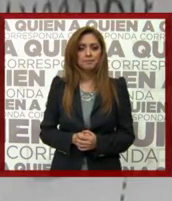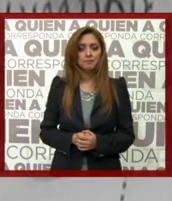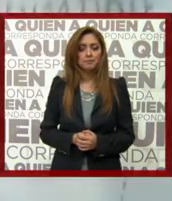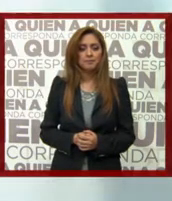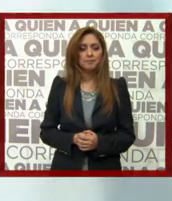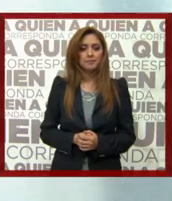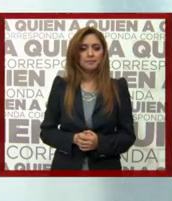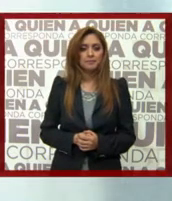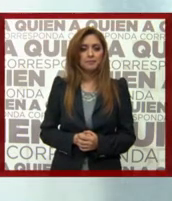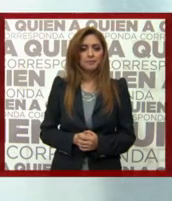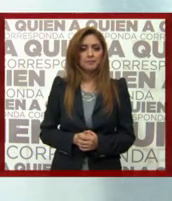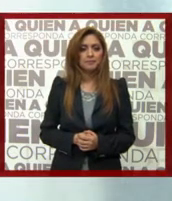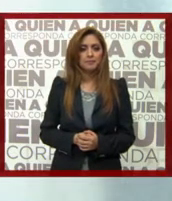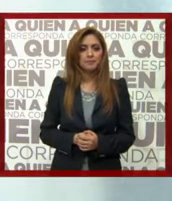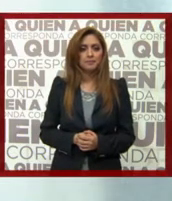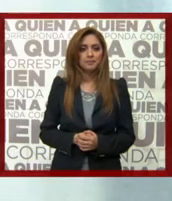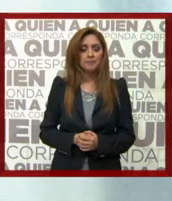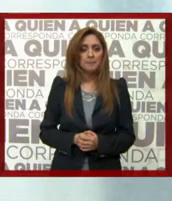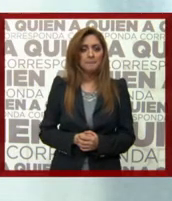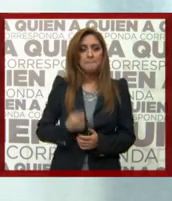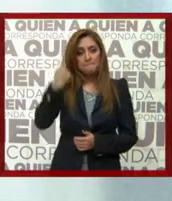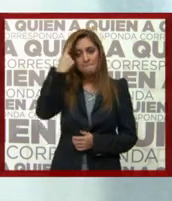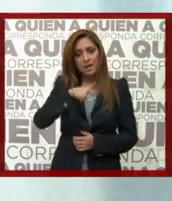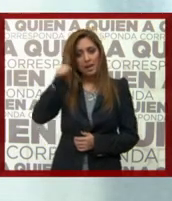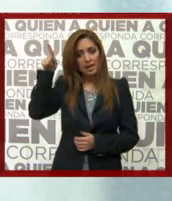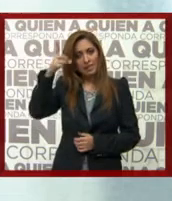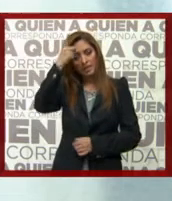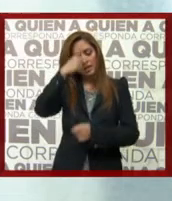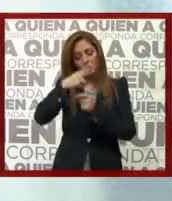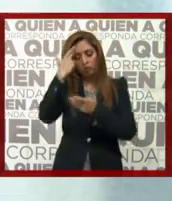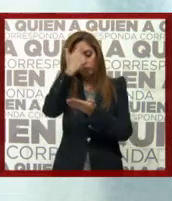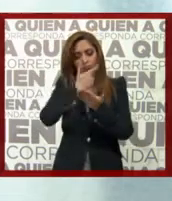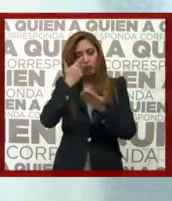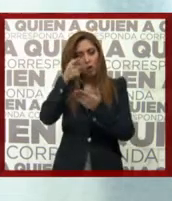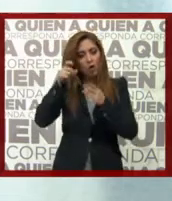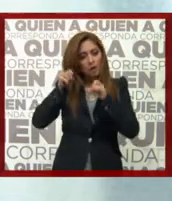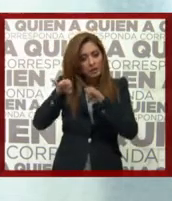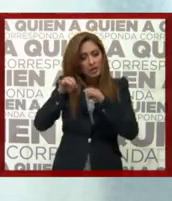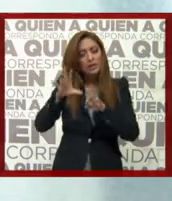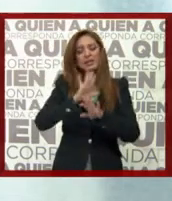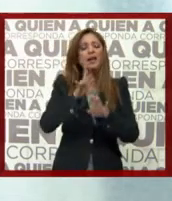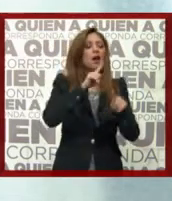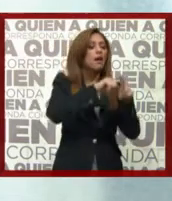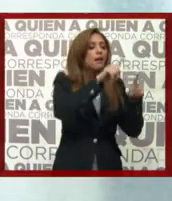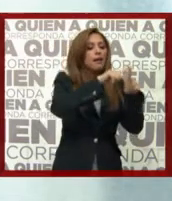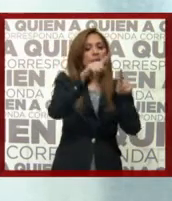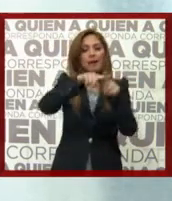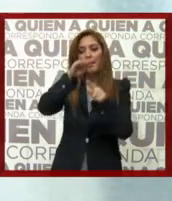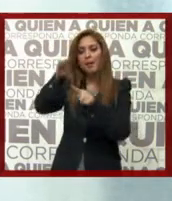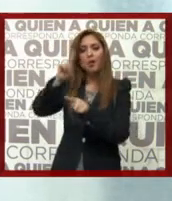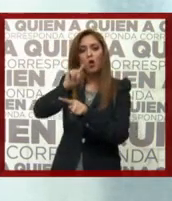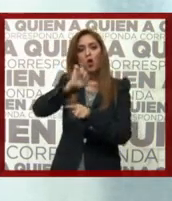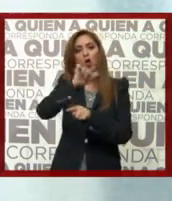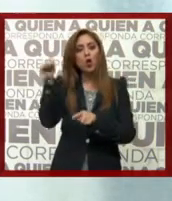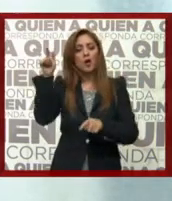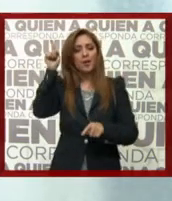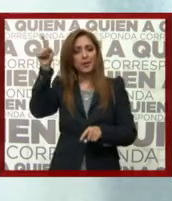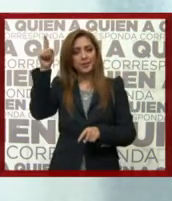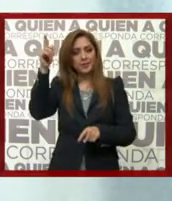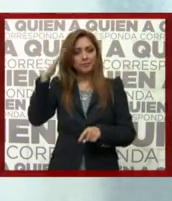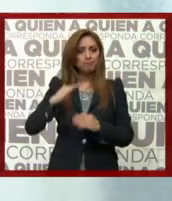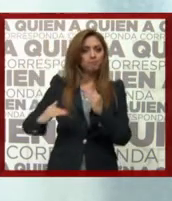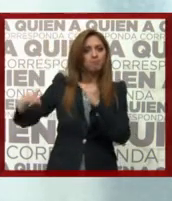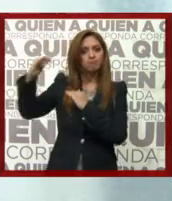ISSSTE, para que lo valoren directamente en esa oficina. Nos vamos a brincar todos los caminos, Rosa María, y directamente vamos hasta